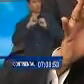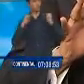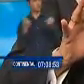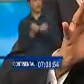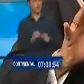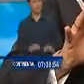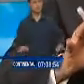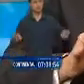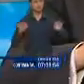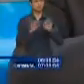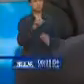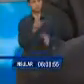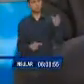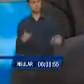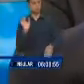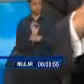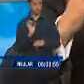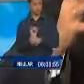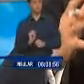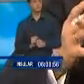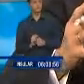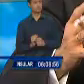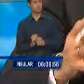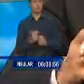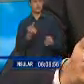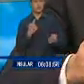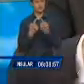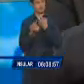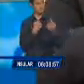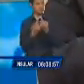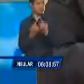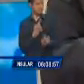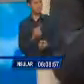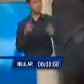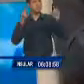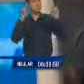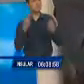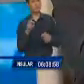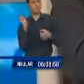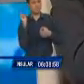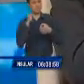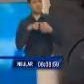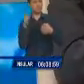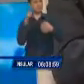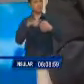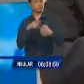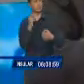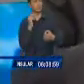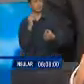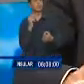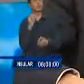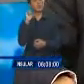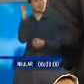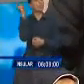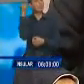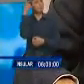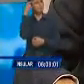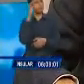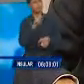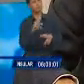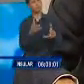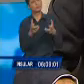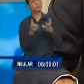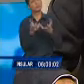deberíamos tener los ecuatorianos. Se ha creado un gran debate por el tema de los aportes de parte del Estado, pero yo quiero agregarle otro